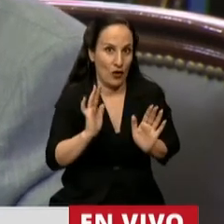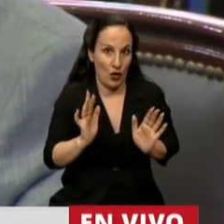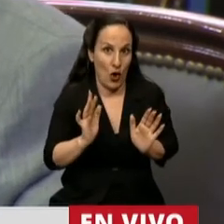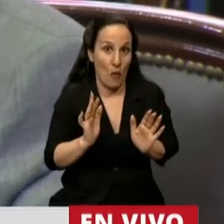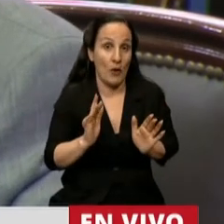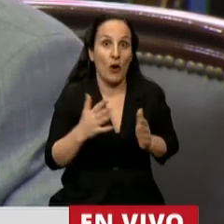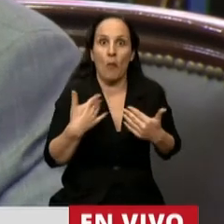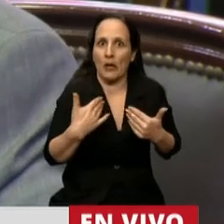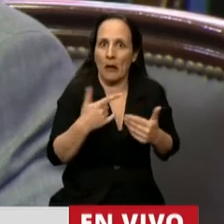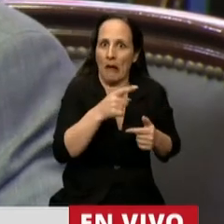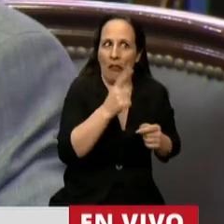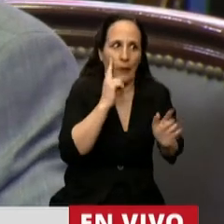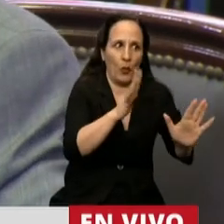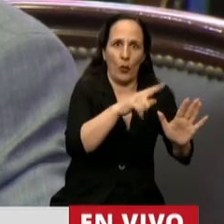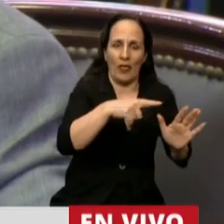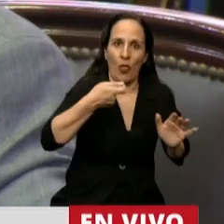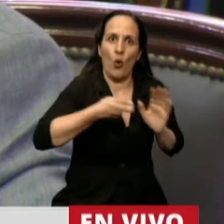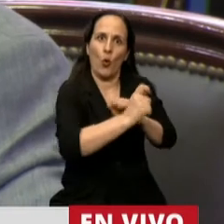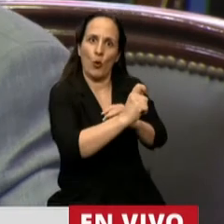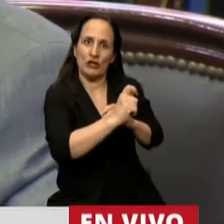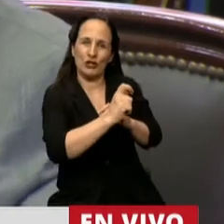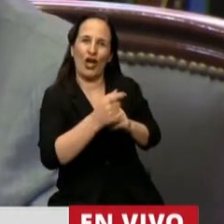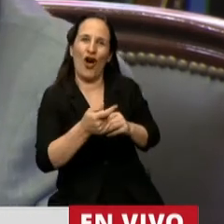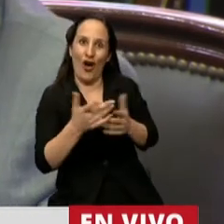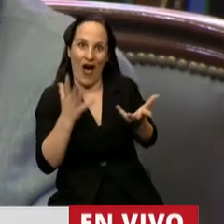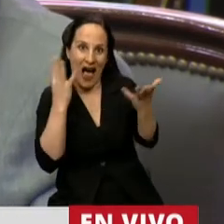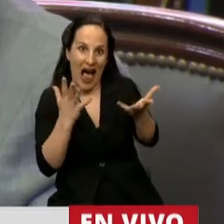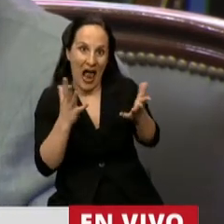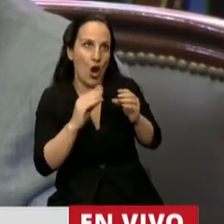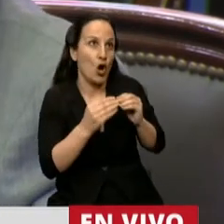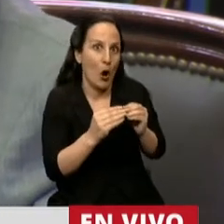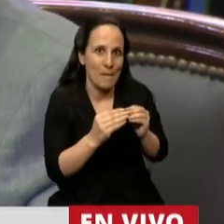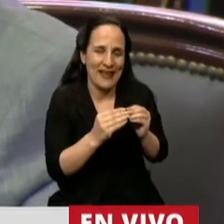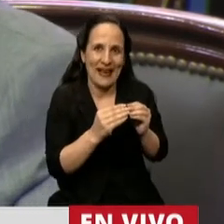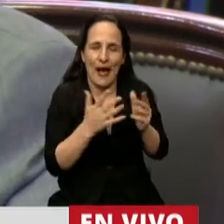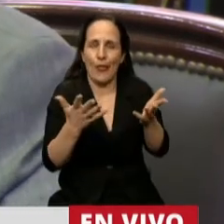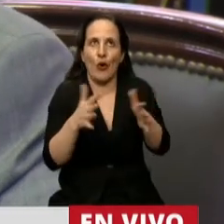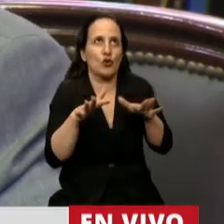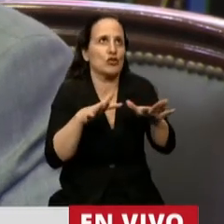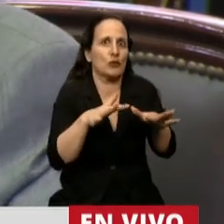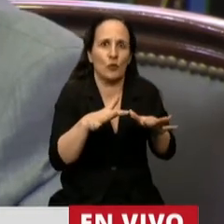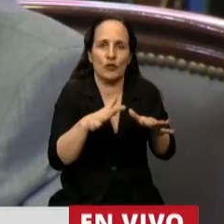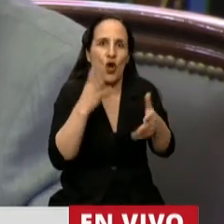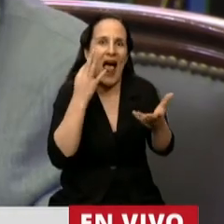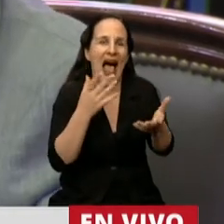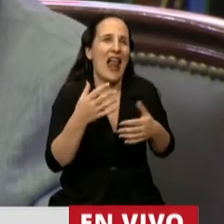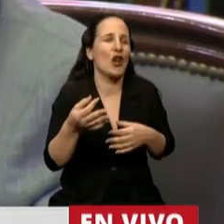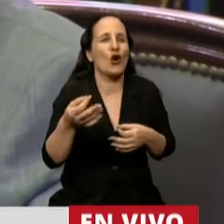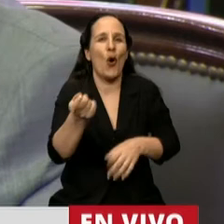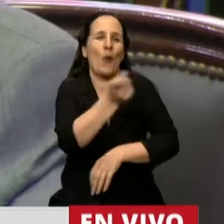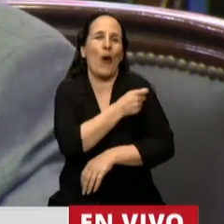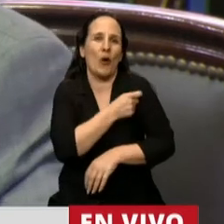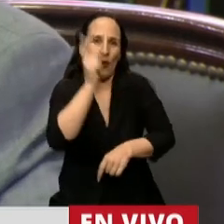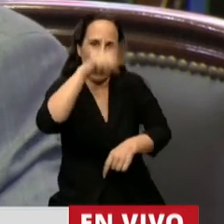de posibles juicios que le podrían caber por situaciones de complicaciones o situaciones en las cuales efectos secundarios,